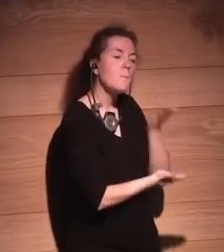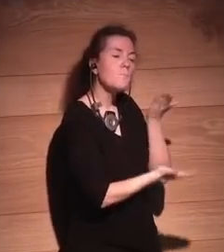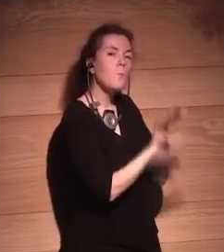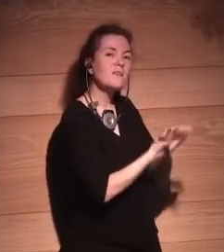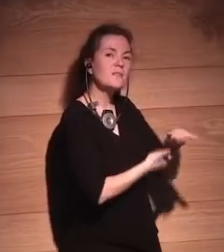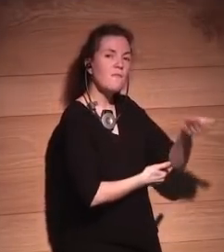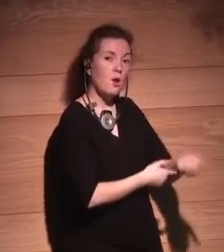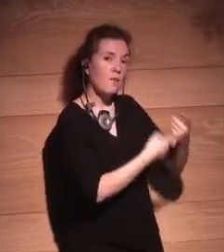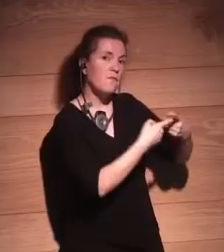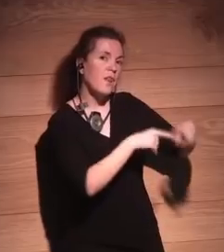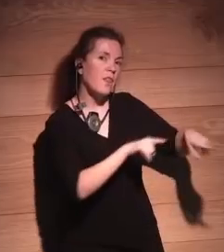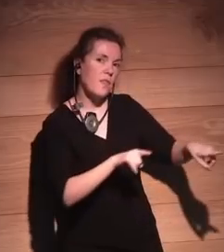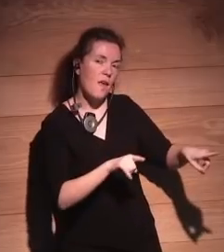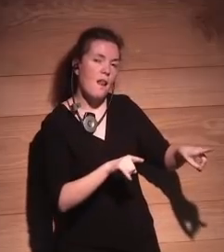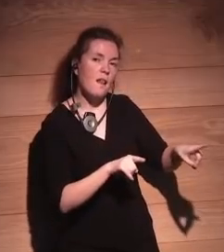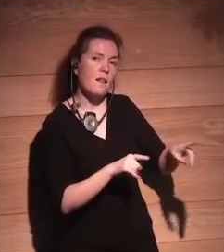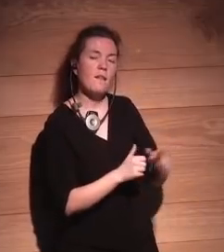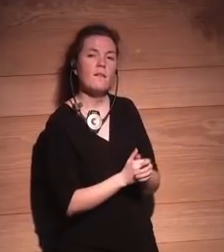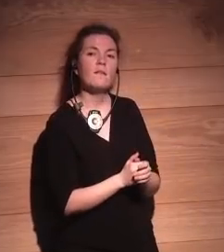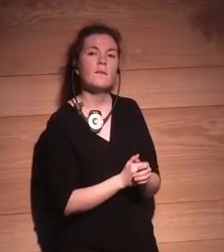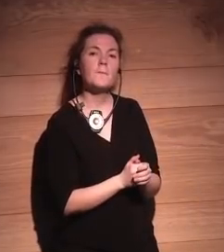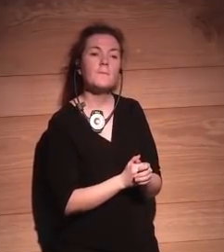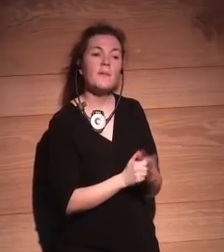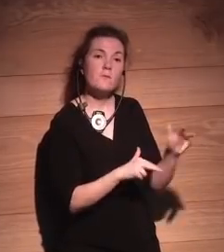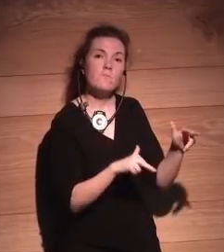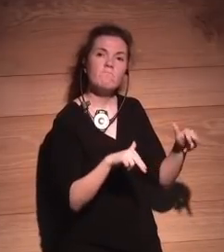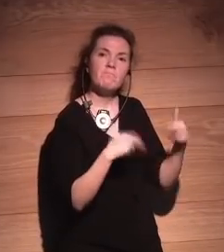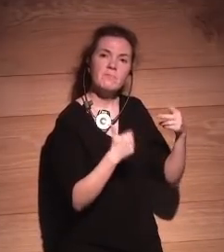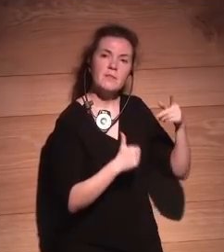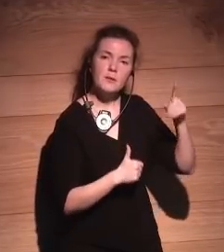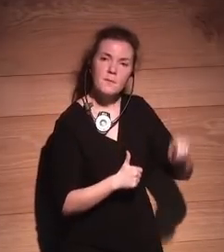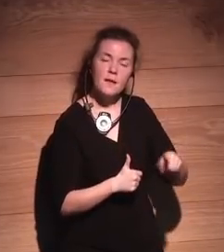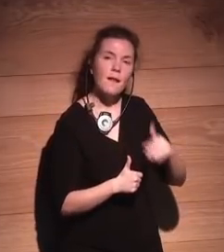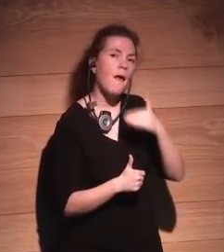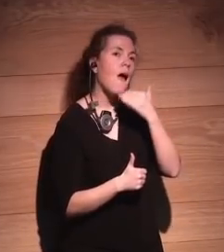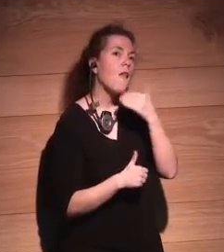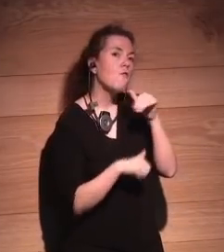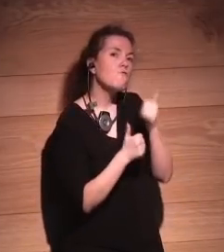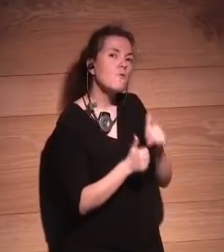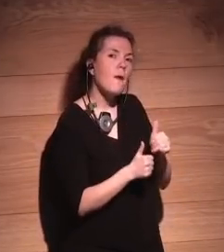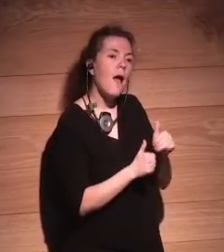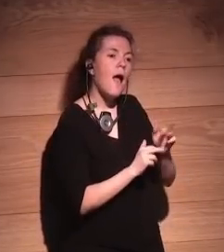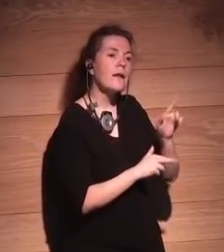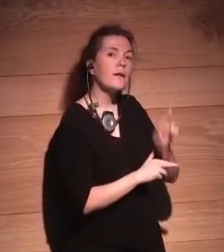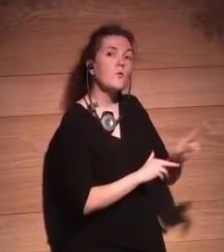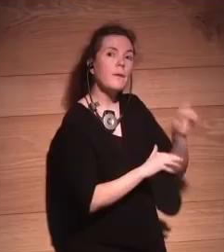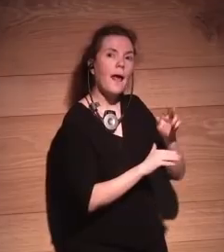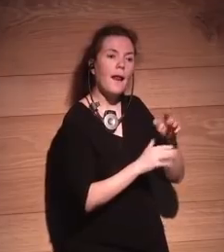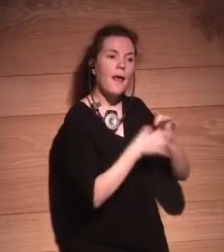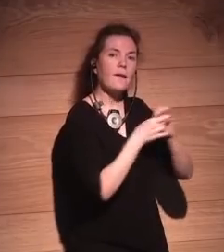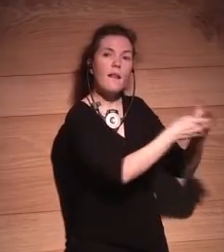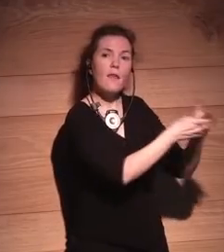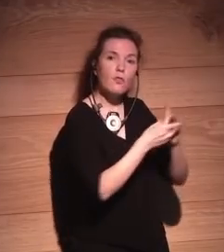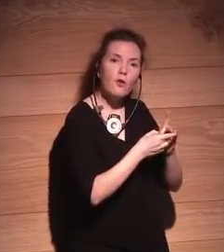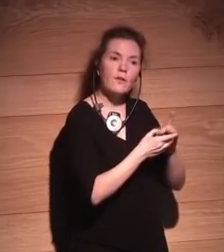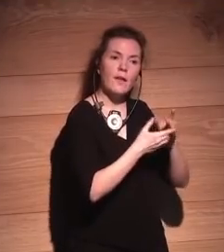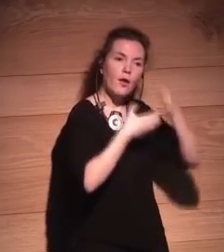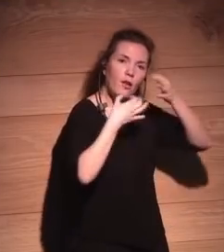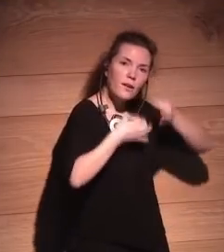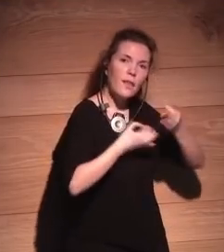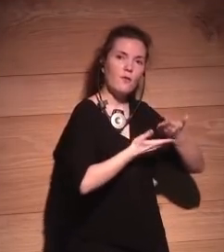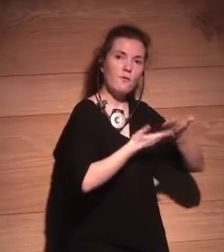valor diferencial que nos permita también, de alguna manera, recuperar esa relación y esa credibilidad con